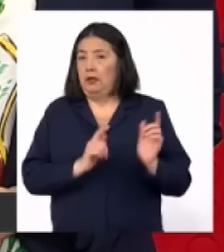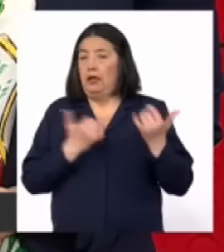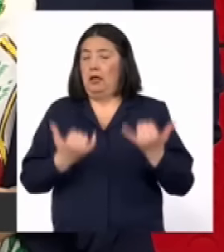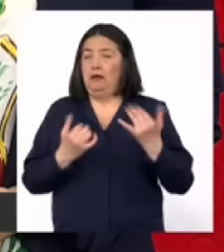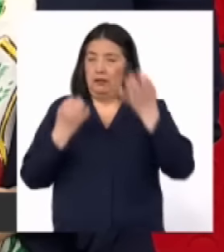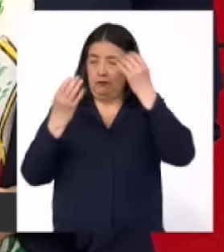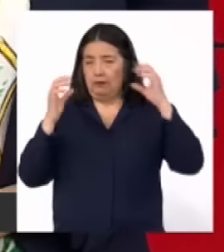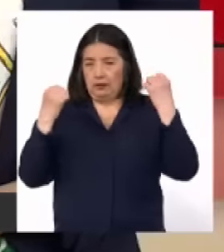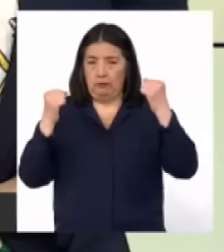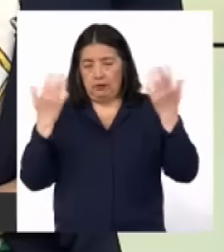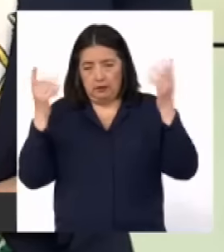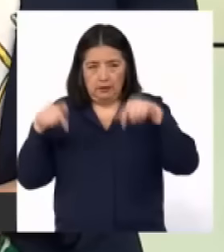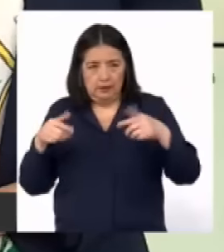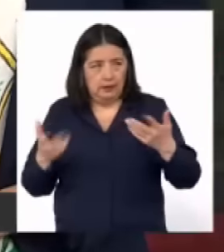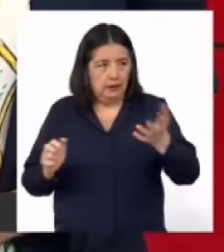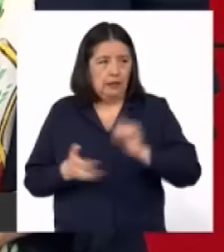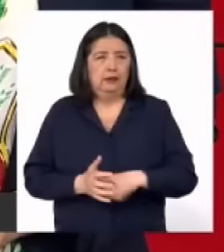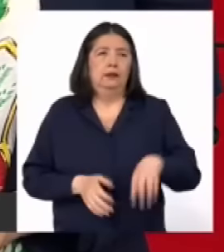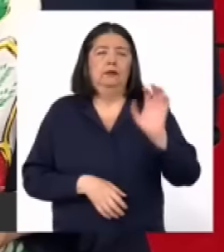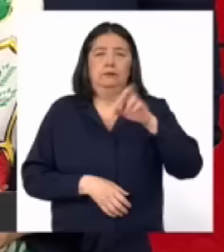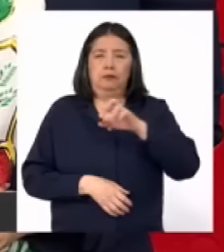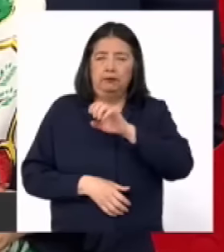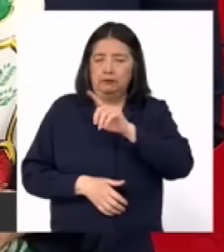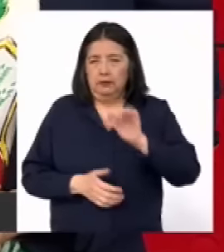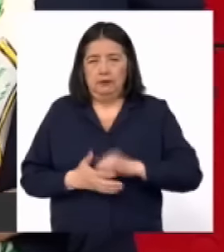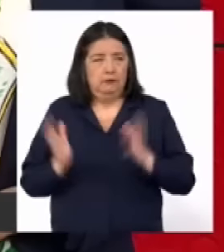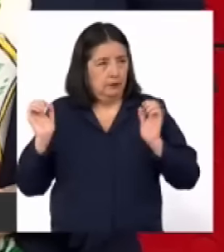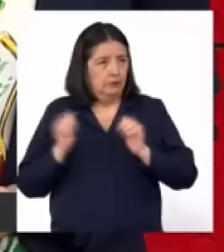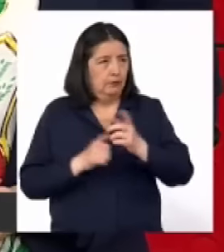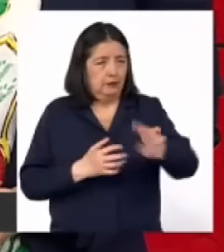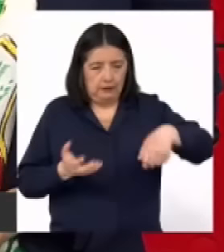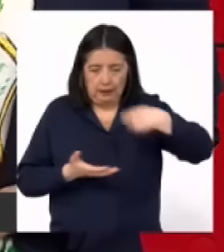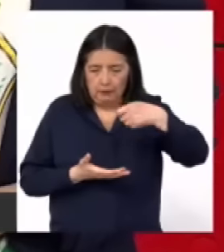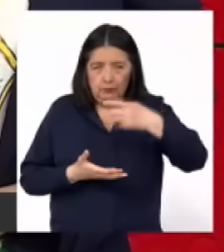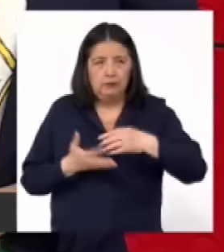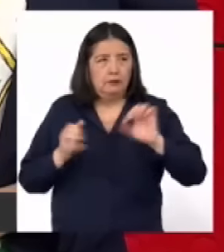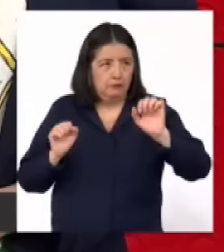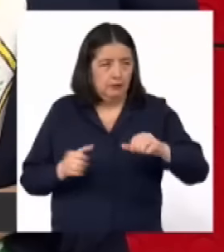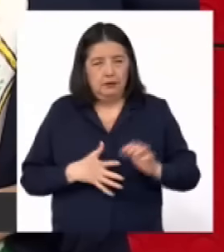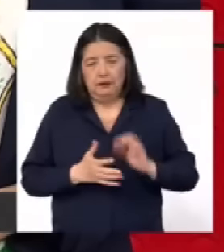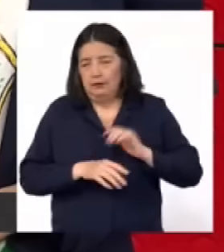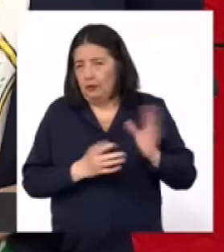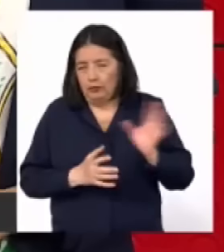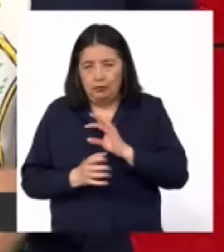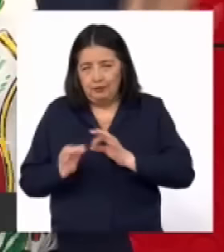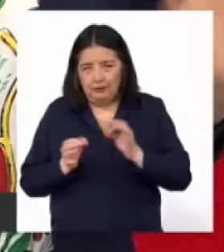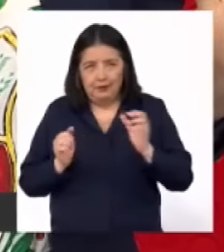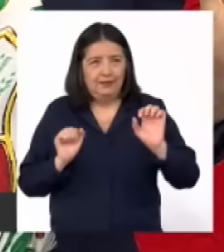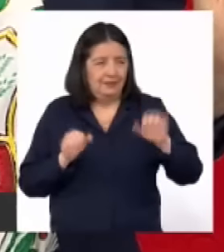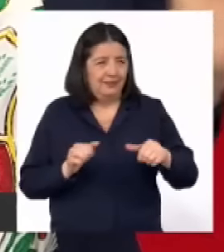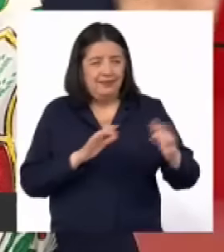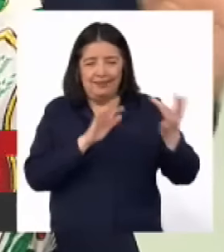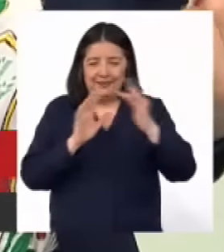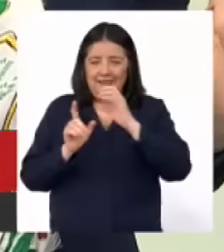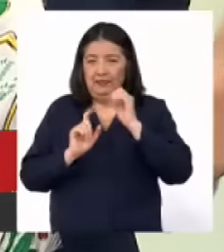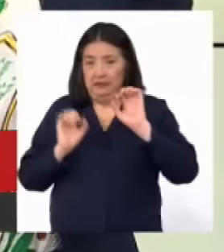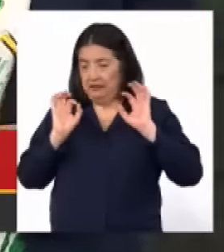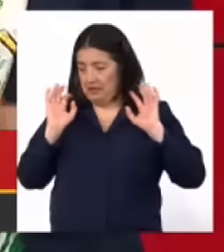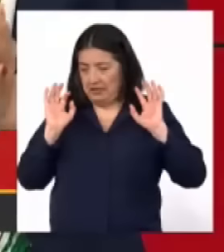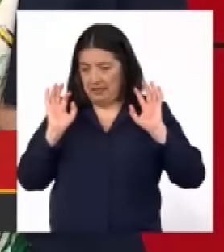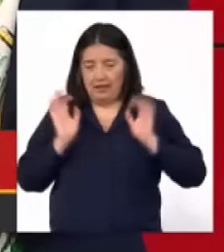momento de la información deportiva. Ya está con nosotros Pamela Ríos, mi compañera de almuerzo, para tener todos los detalles. ¿Cómo estás? Ya en las redes sociales está ahí